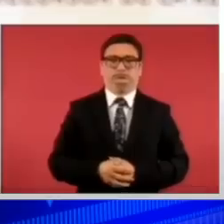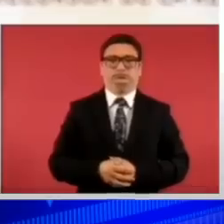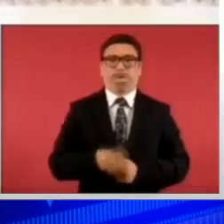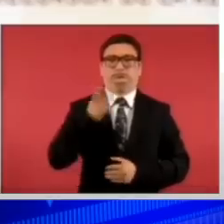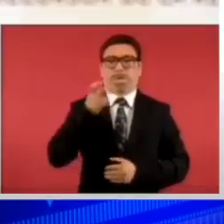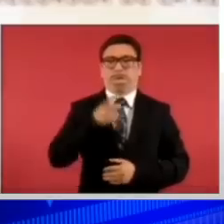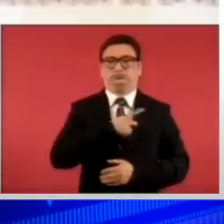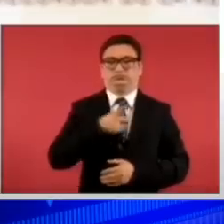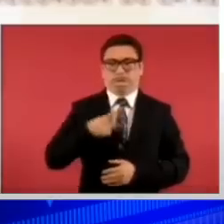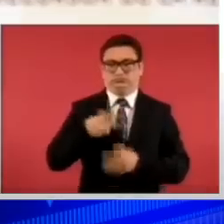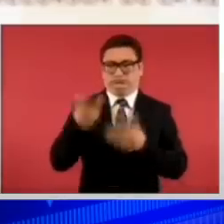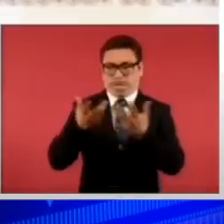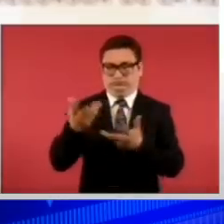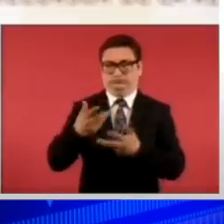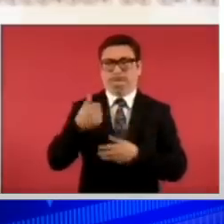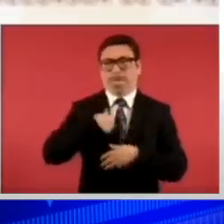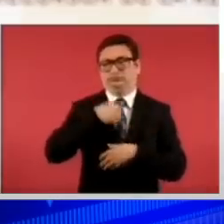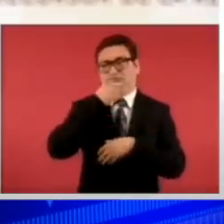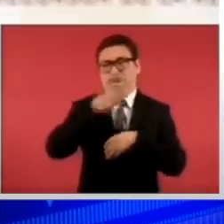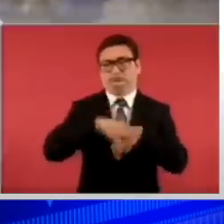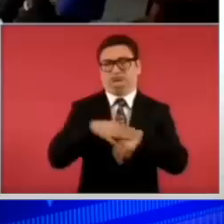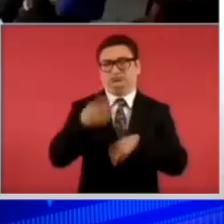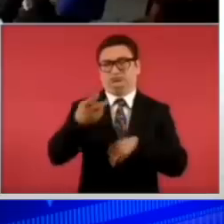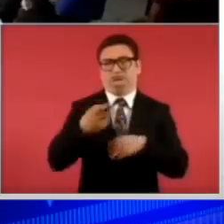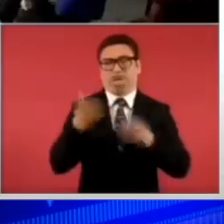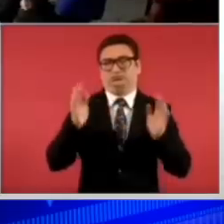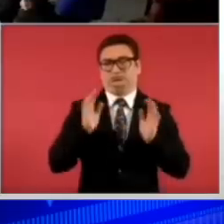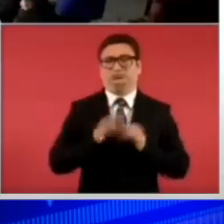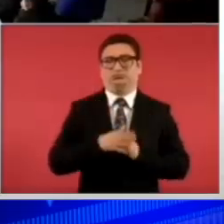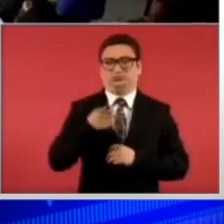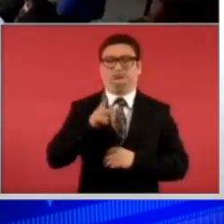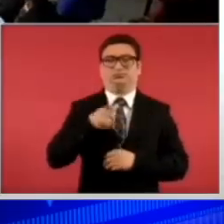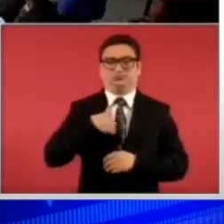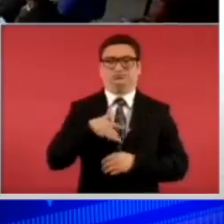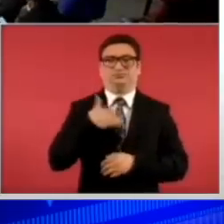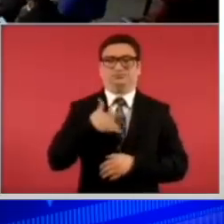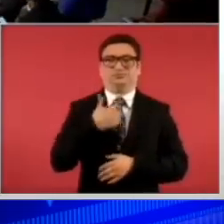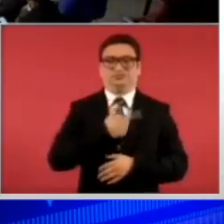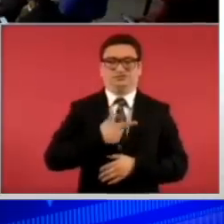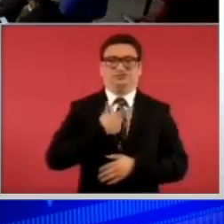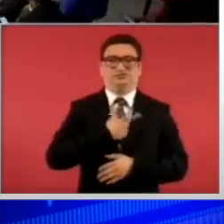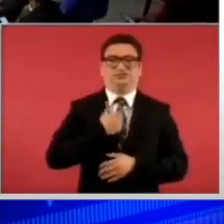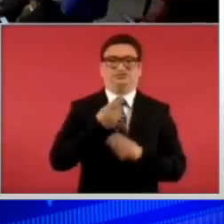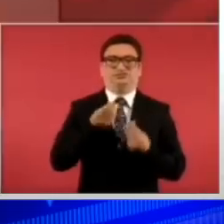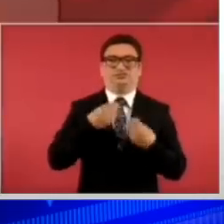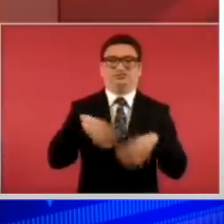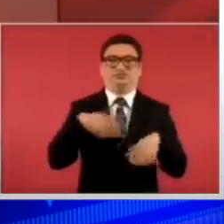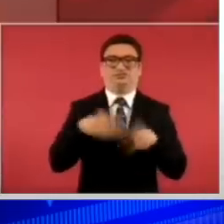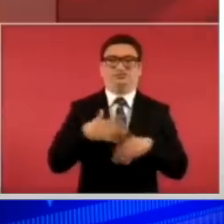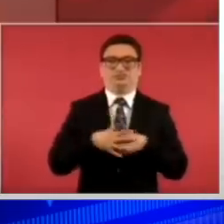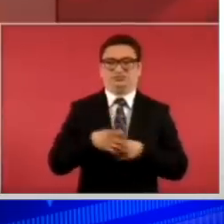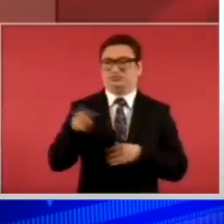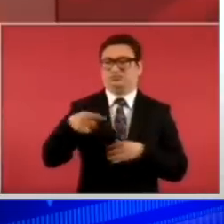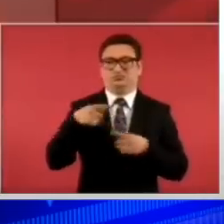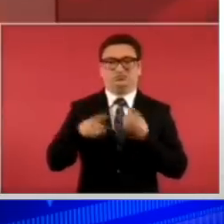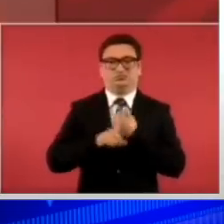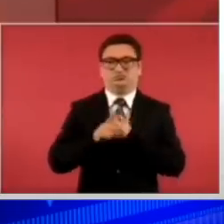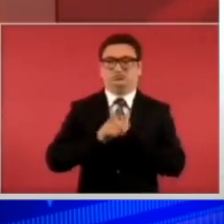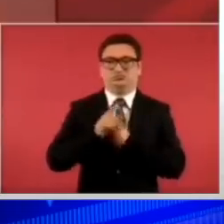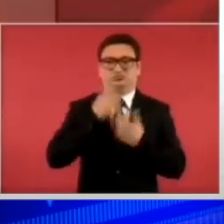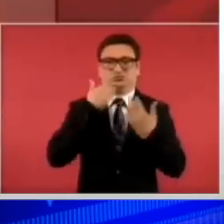eso es lo que puedo yo comentar sobre este caso pero sí me da mucho gusto que no hubo conflicto